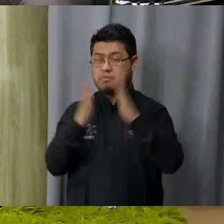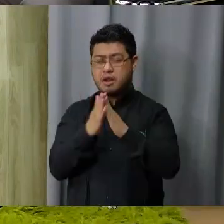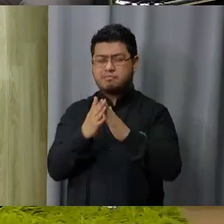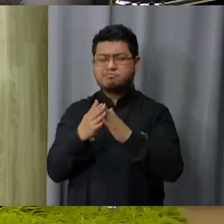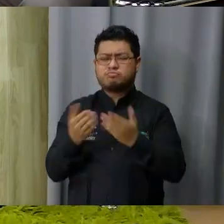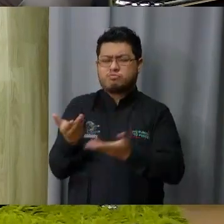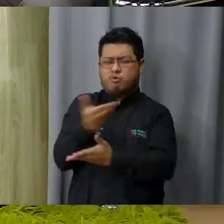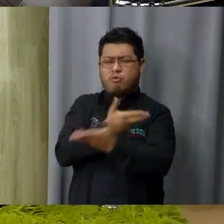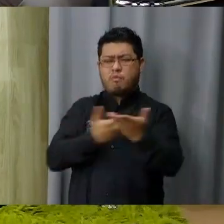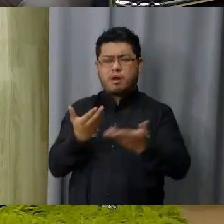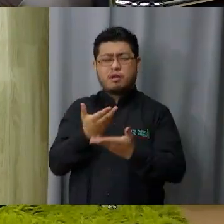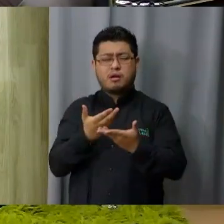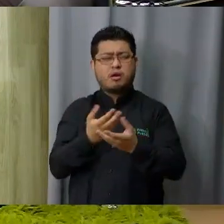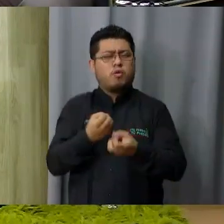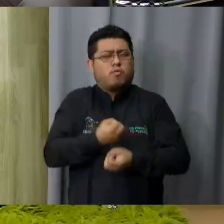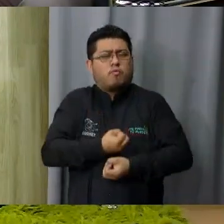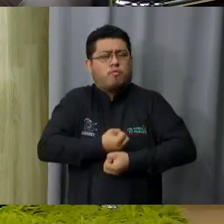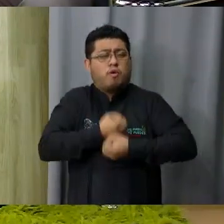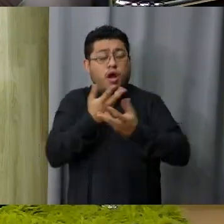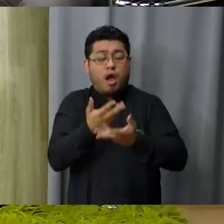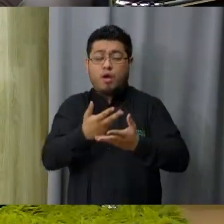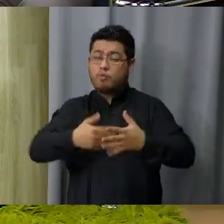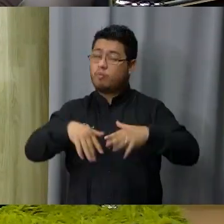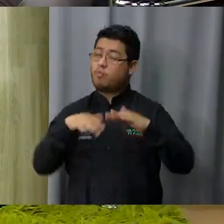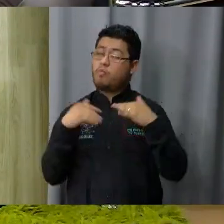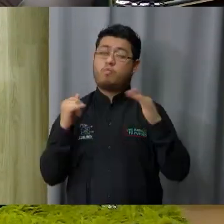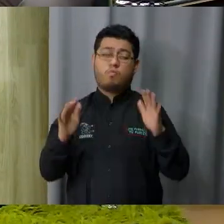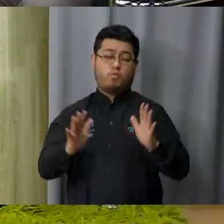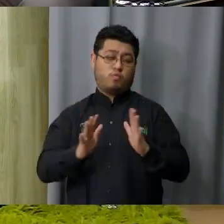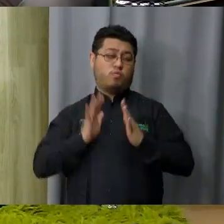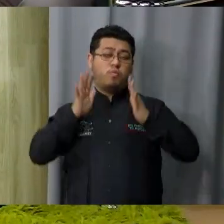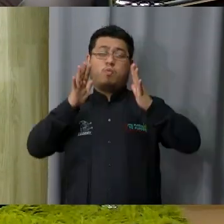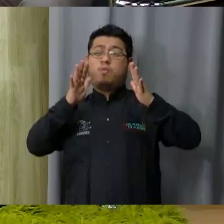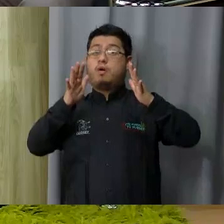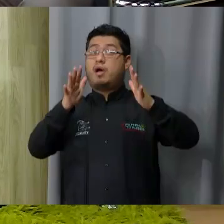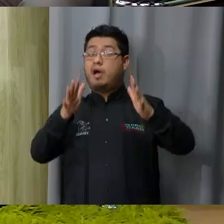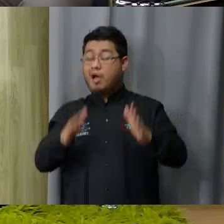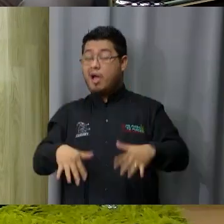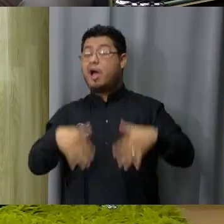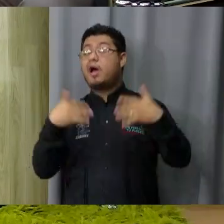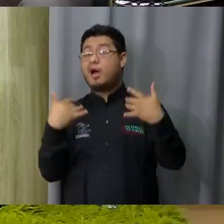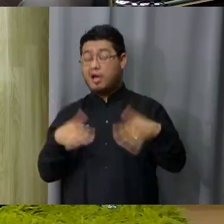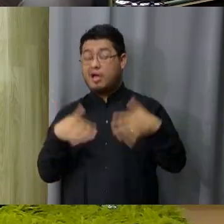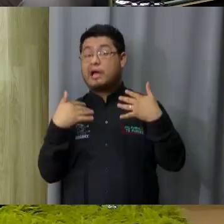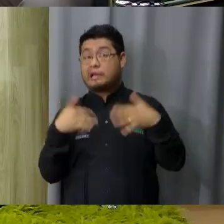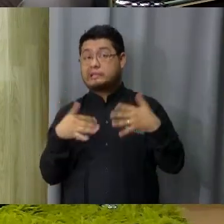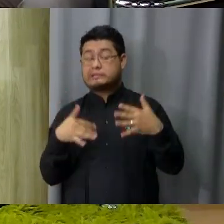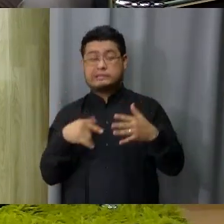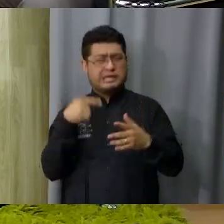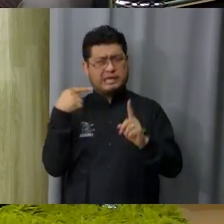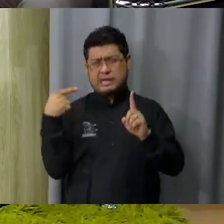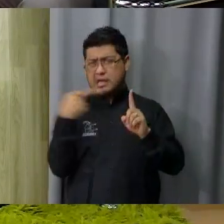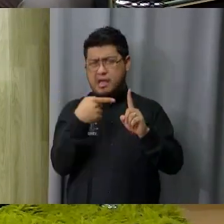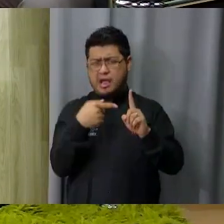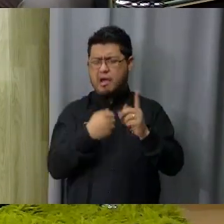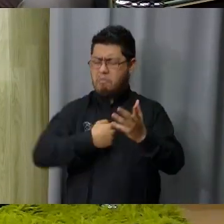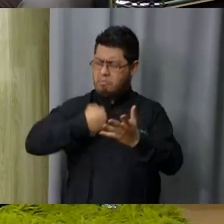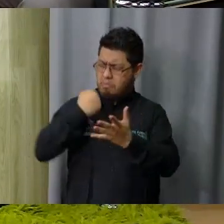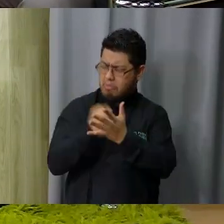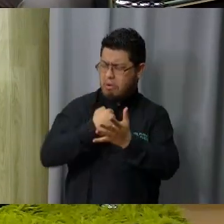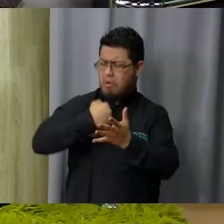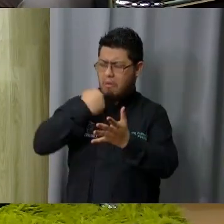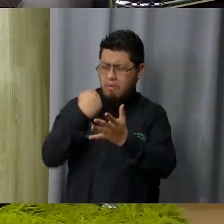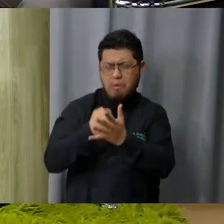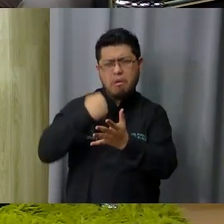muy, muy emotiva, ¿sí? Nos platica la lucha, su lucha por ser incluida en la sociedad. Ella es una persona, una maestra